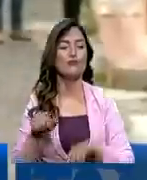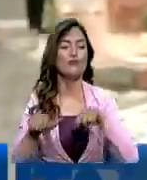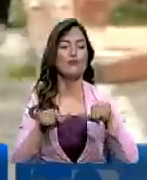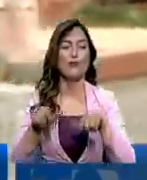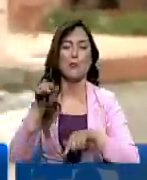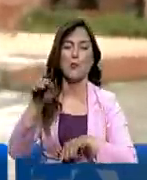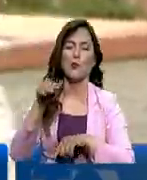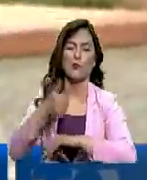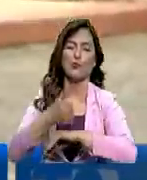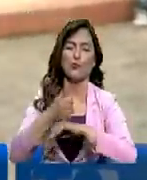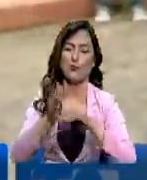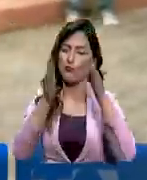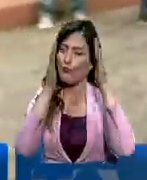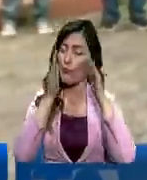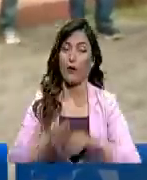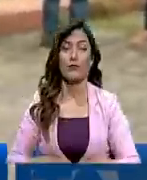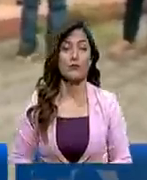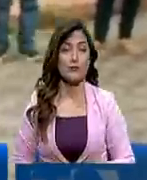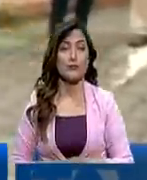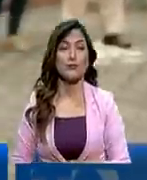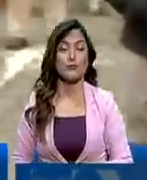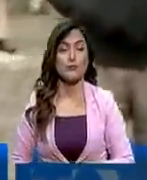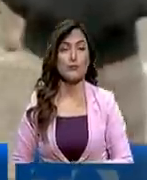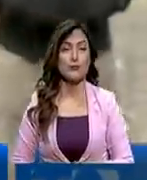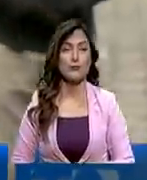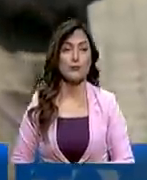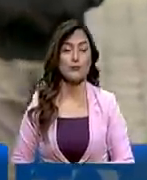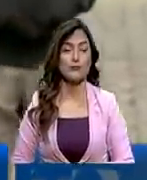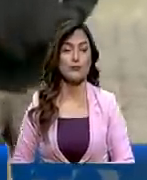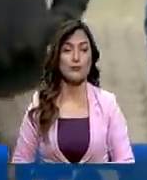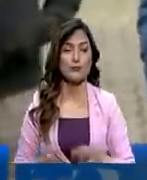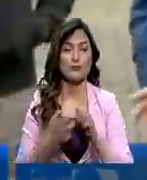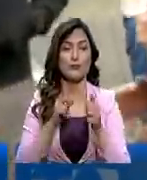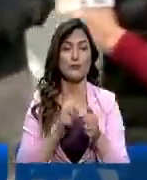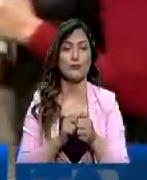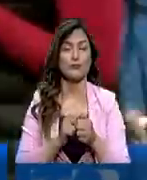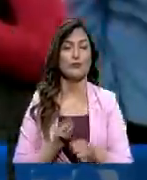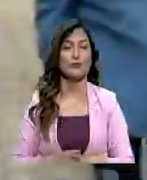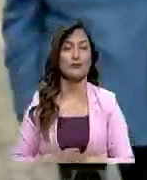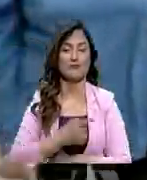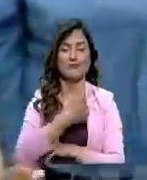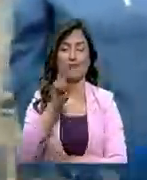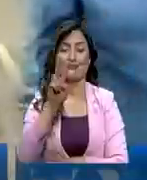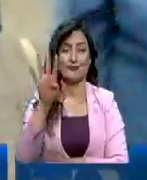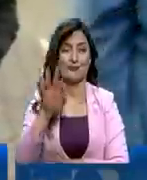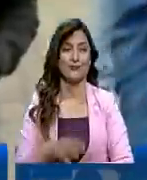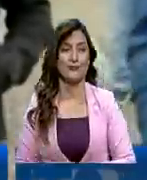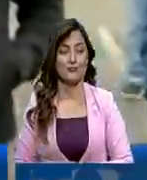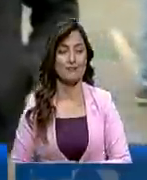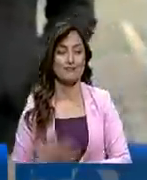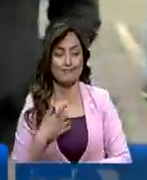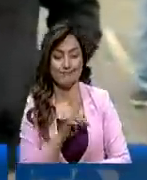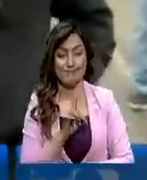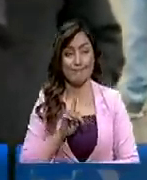una respuesta de las autoridades. Pues es un problema que se presenta ya más de 24 días. Yo me voy a cruzar por este ladito